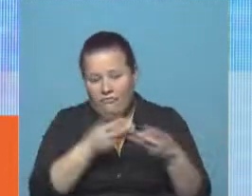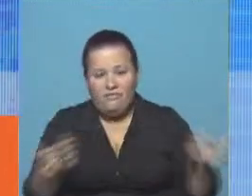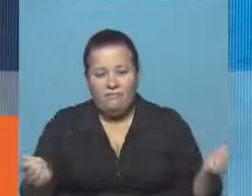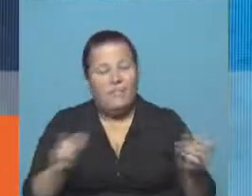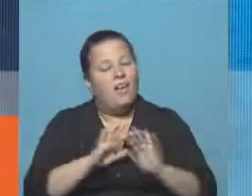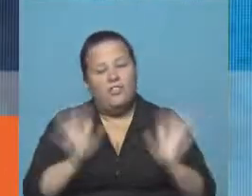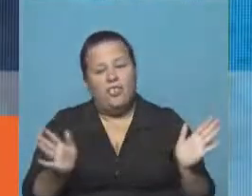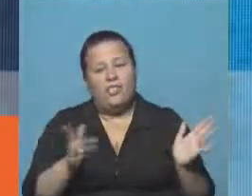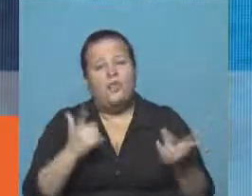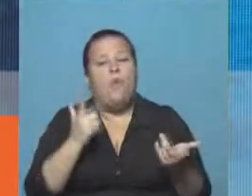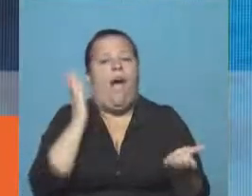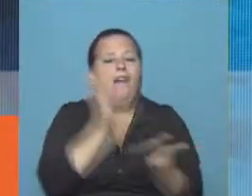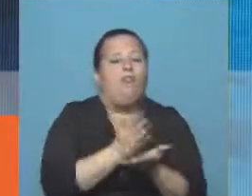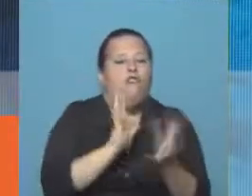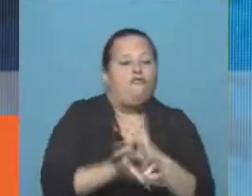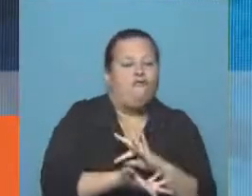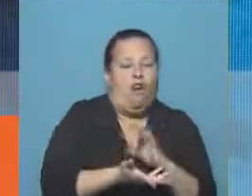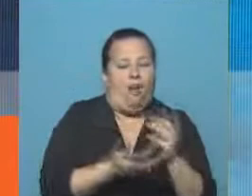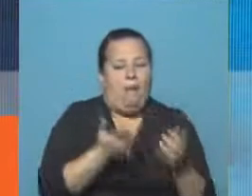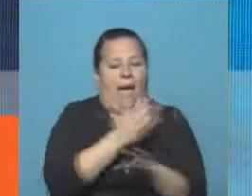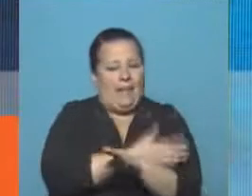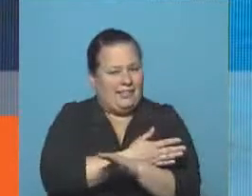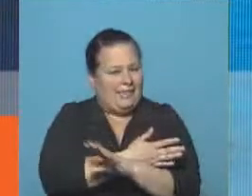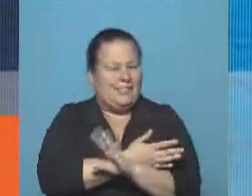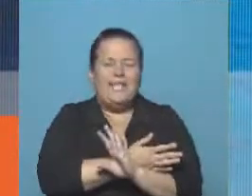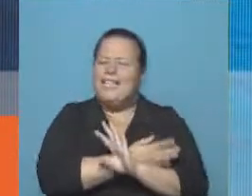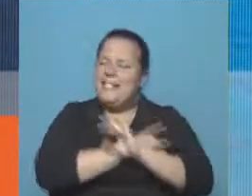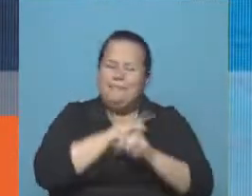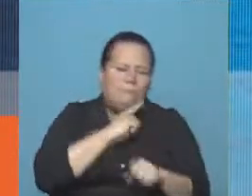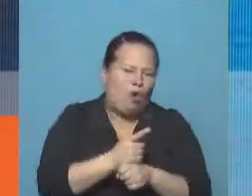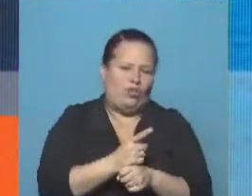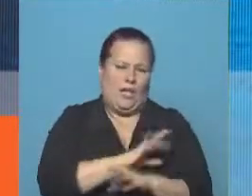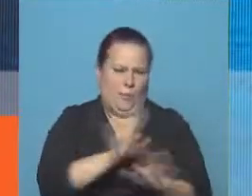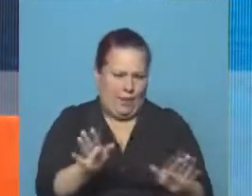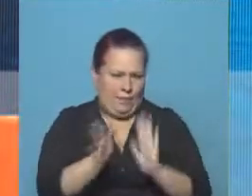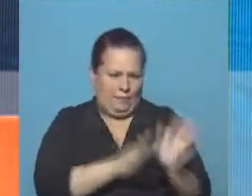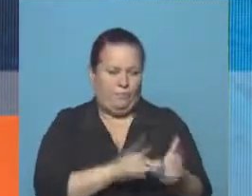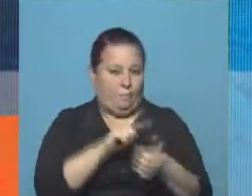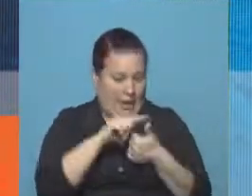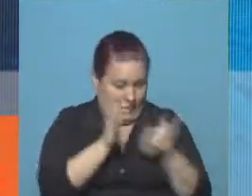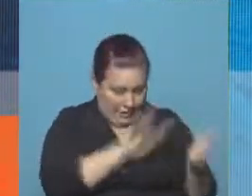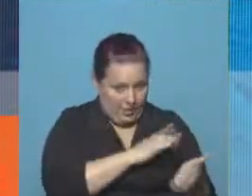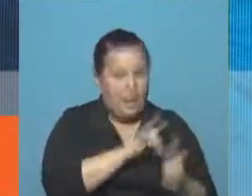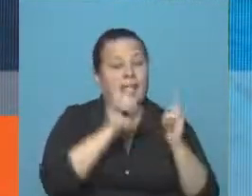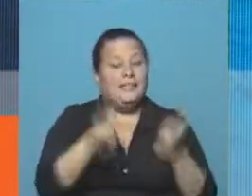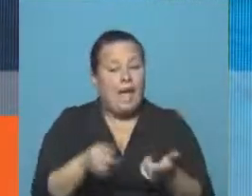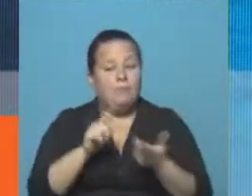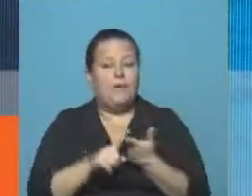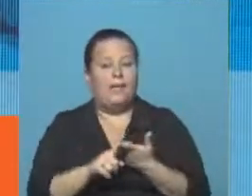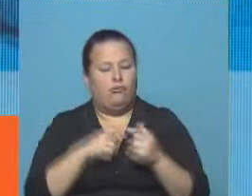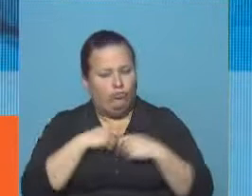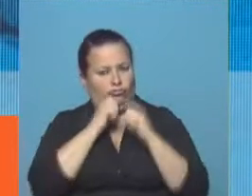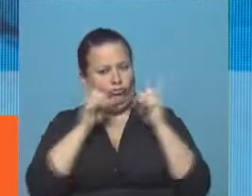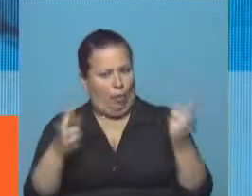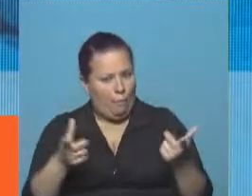tanto, no tenemos la posibilidad de hacerlo previo. Es imposible de practicar. Esto por un lado, pero además me